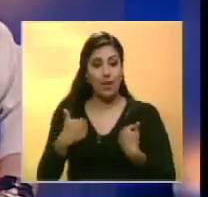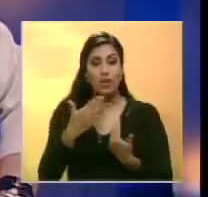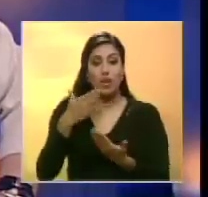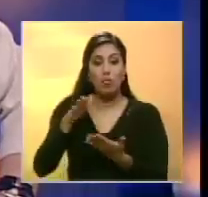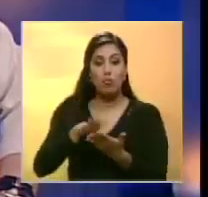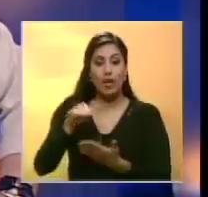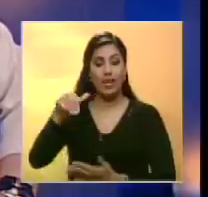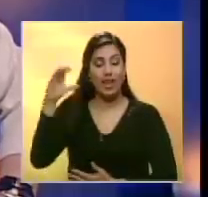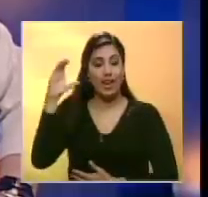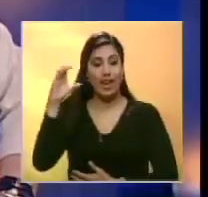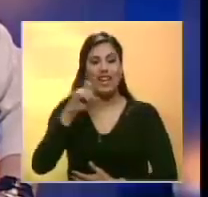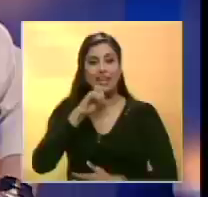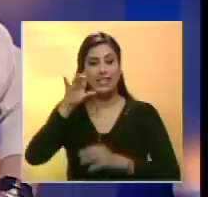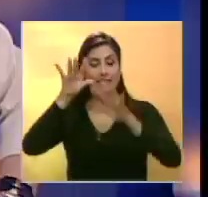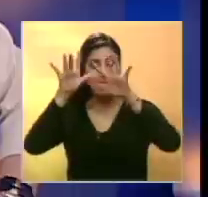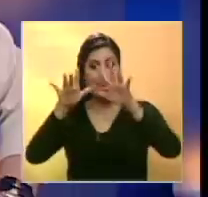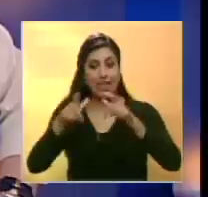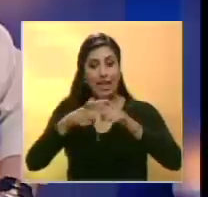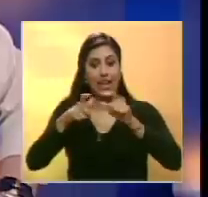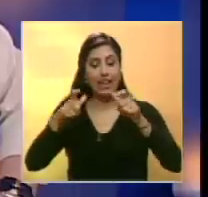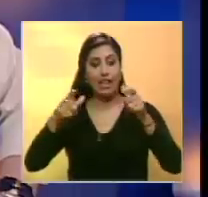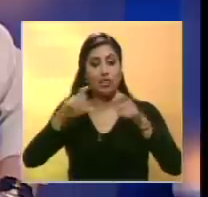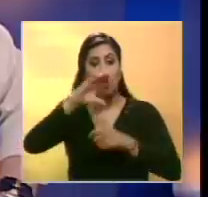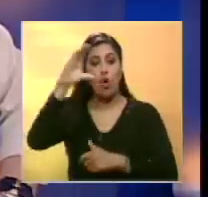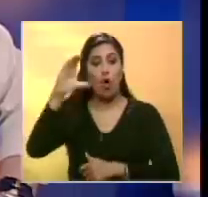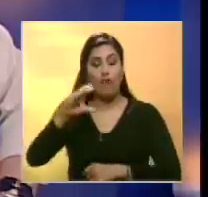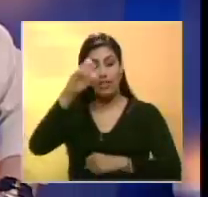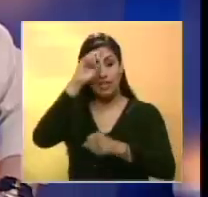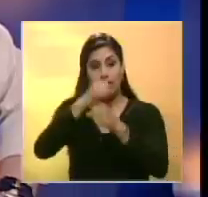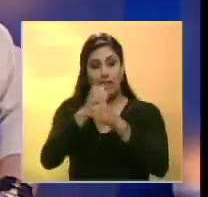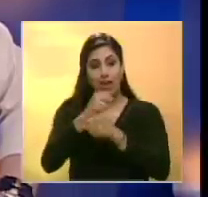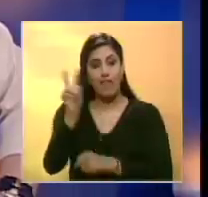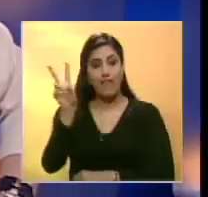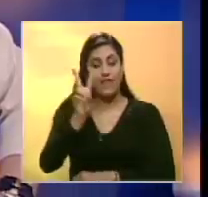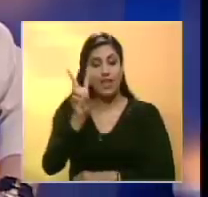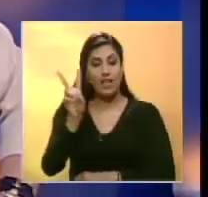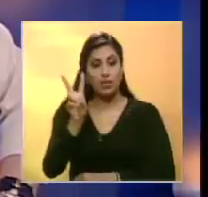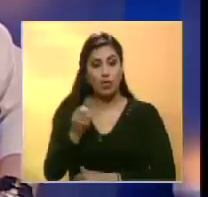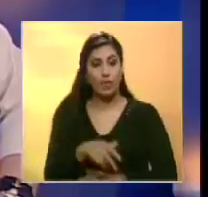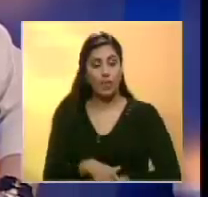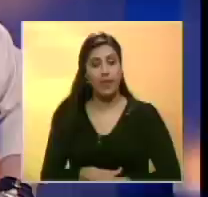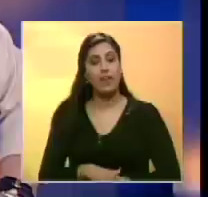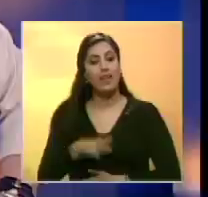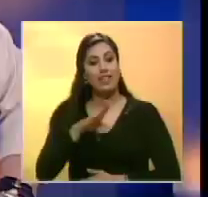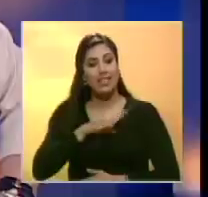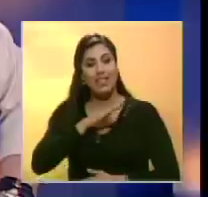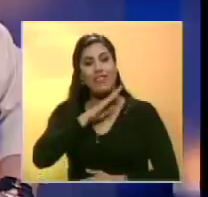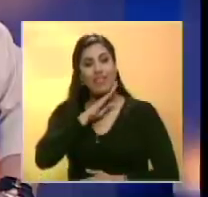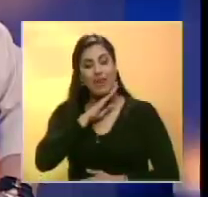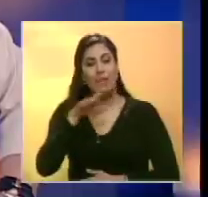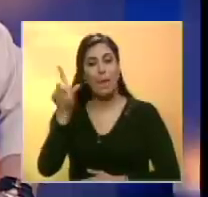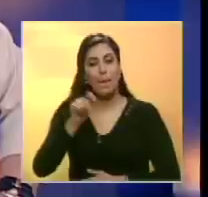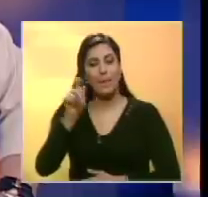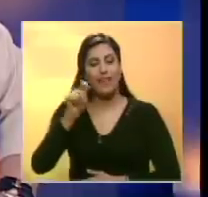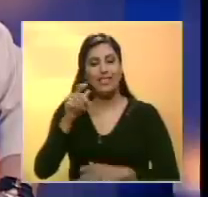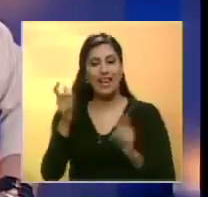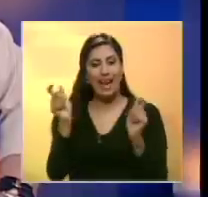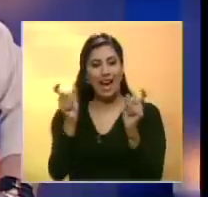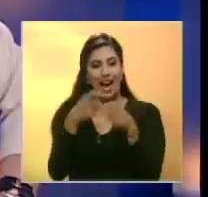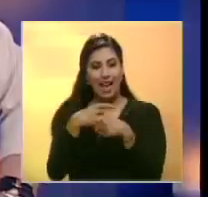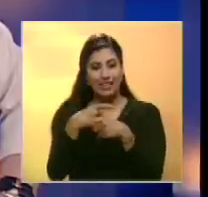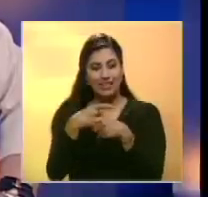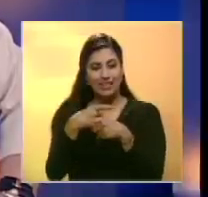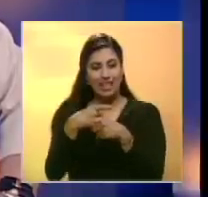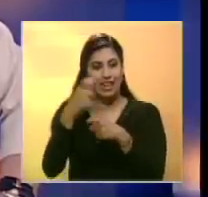falleció en Caracas el secretario general de la Confederación de Trabajadores de Venezuela, Manuel Cova, tras padecer por meses cáncer de